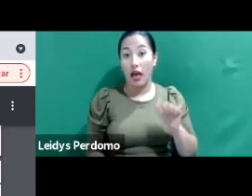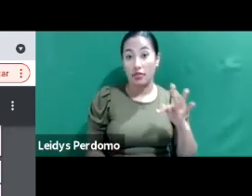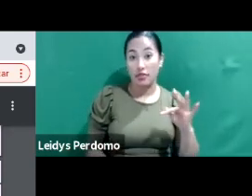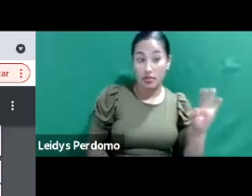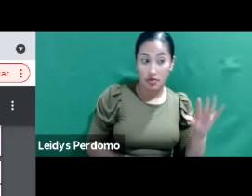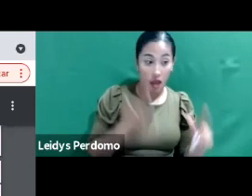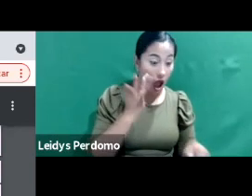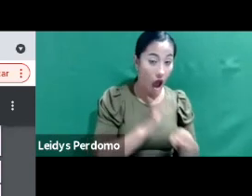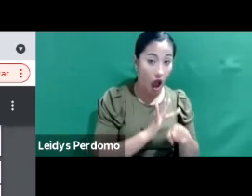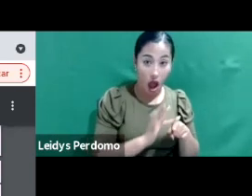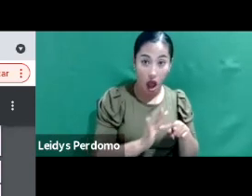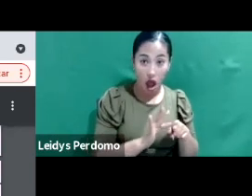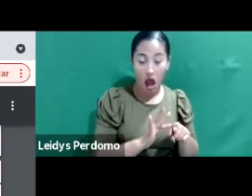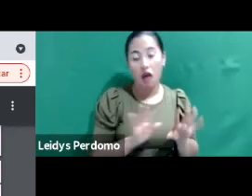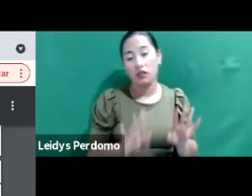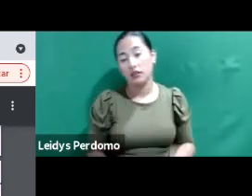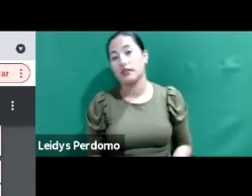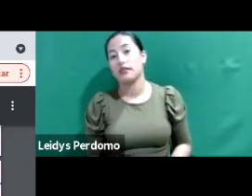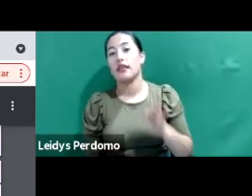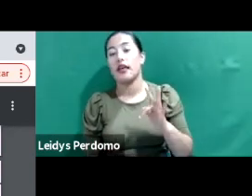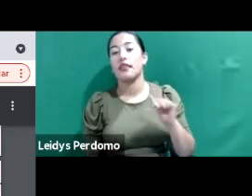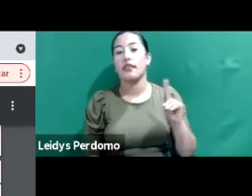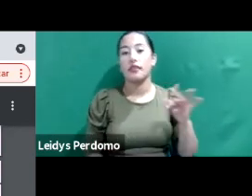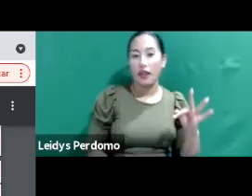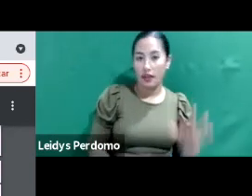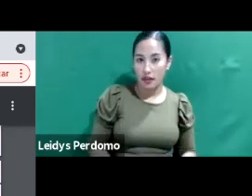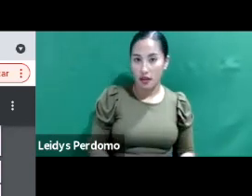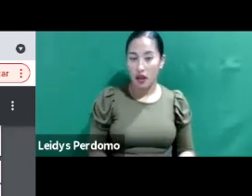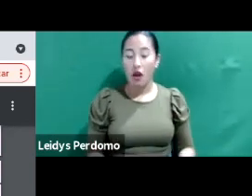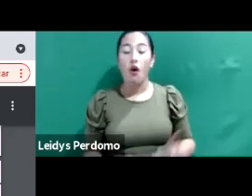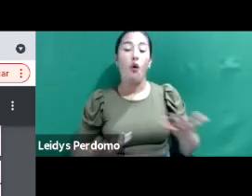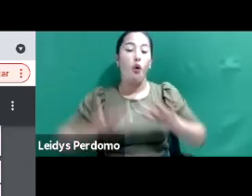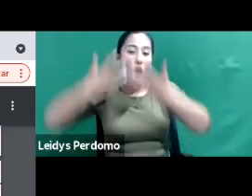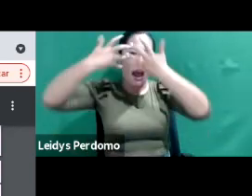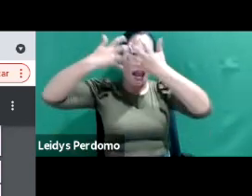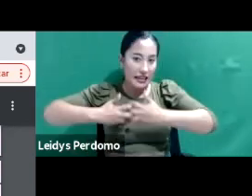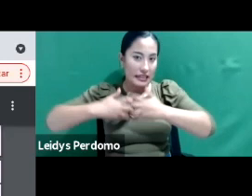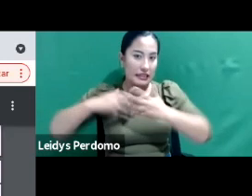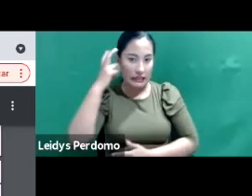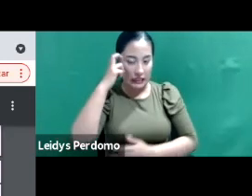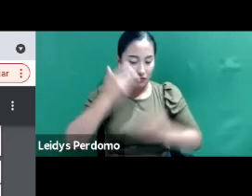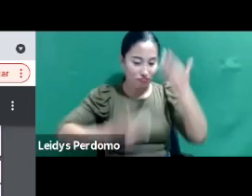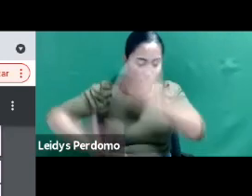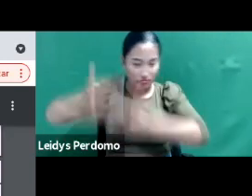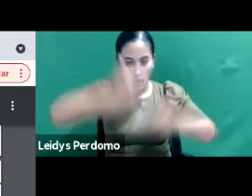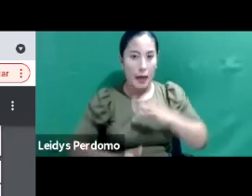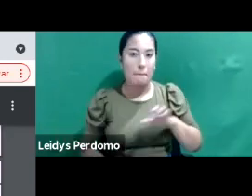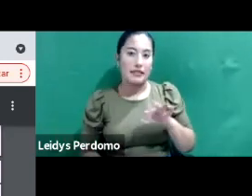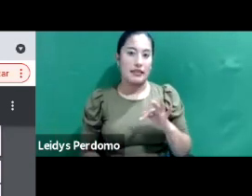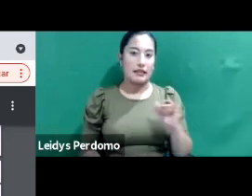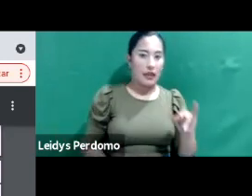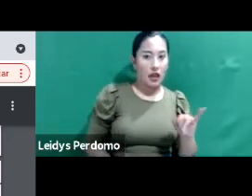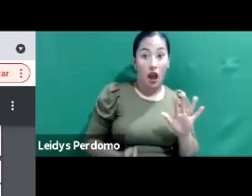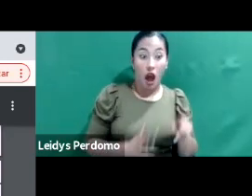voy a aplicar DBT, no a todo el mundo le voy a aplicar psicoterapia analítico-funcional, no a todo el mundo le voy a aplicar la PCIT porque me gustó,